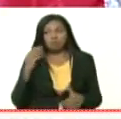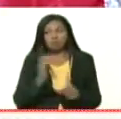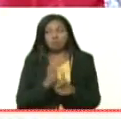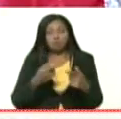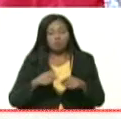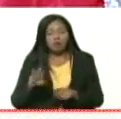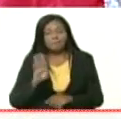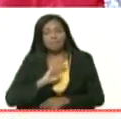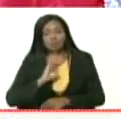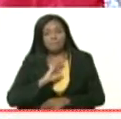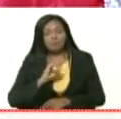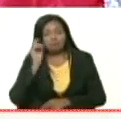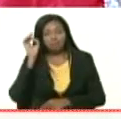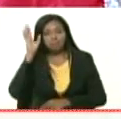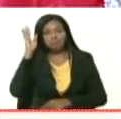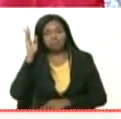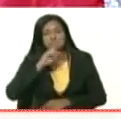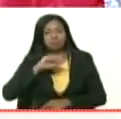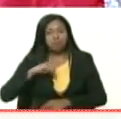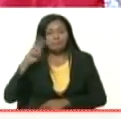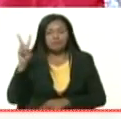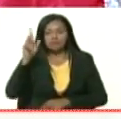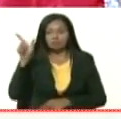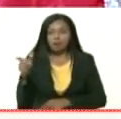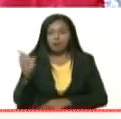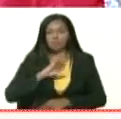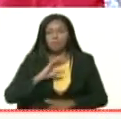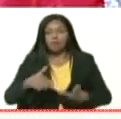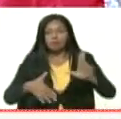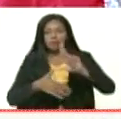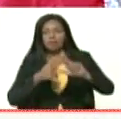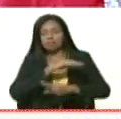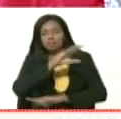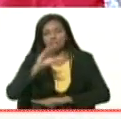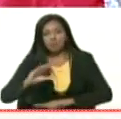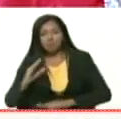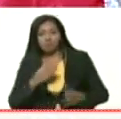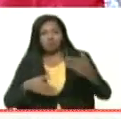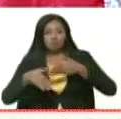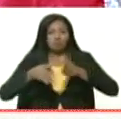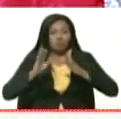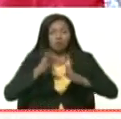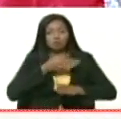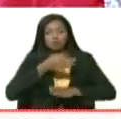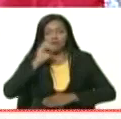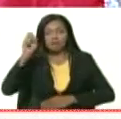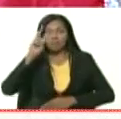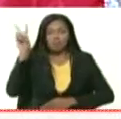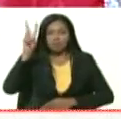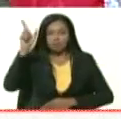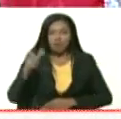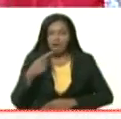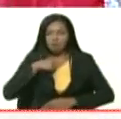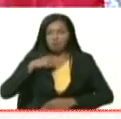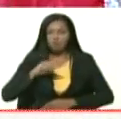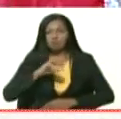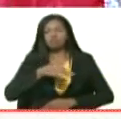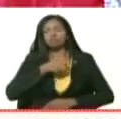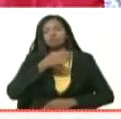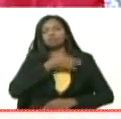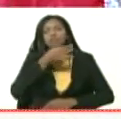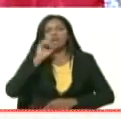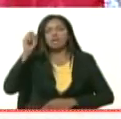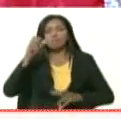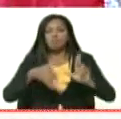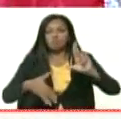nuestras particularidades venezolanas, latinoamericanas y caribeñas de construcción del socialismo venezolano y del socialismo para